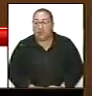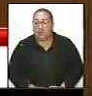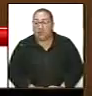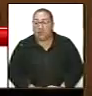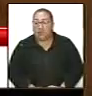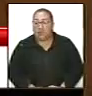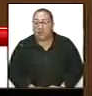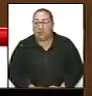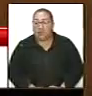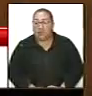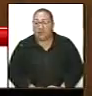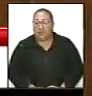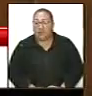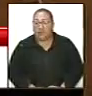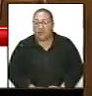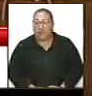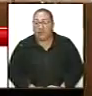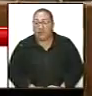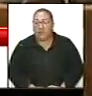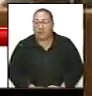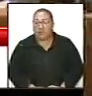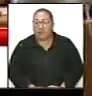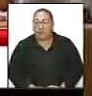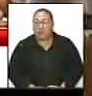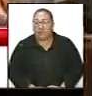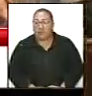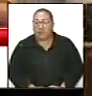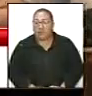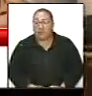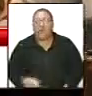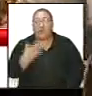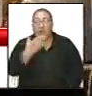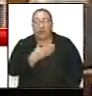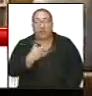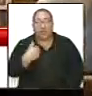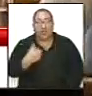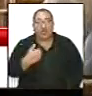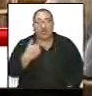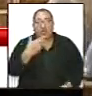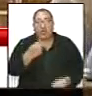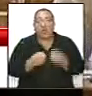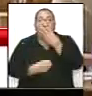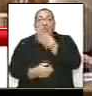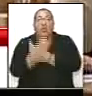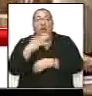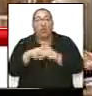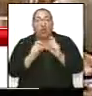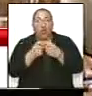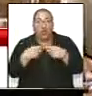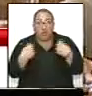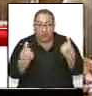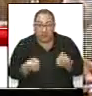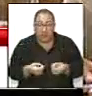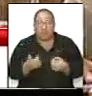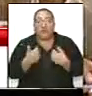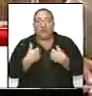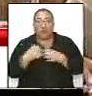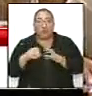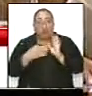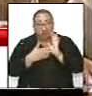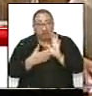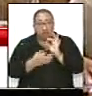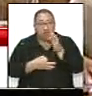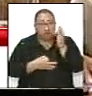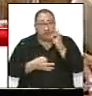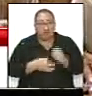Muchas gracias, presidenta. Buenos días a los congresistas presentes. Voy a hacer una